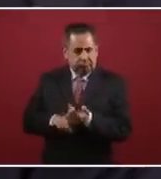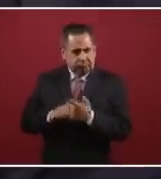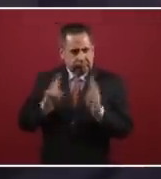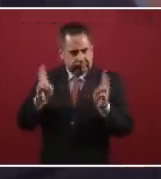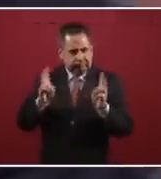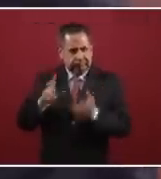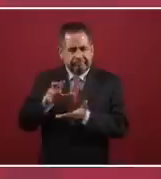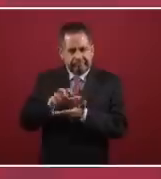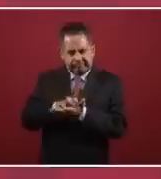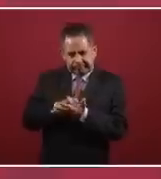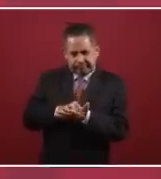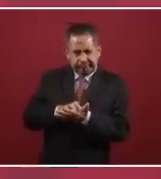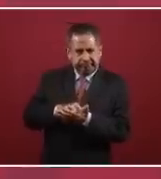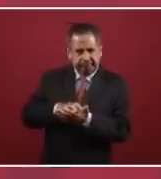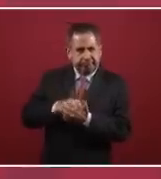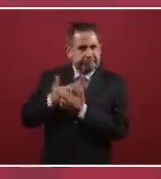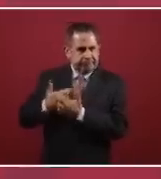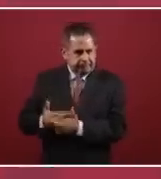en